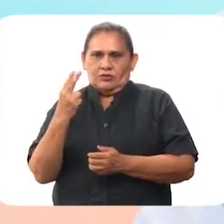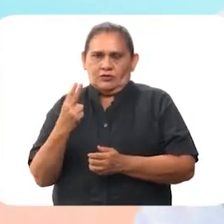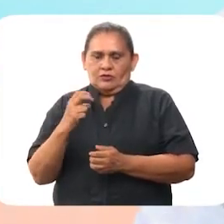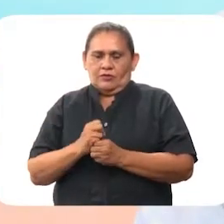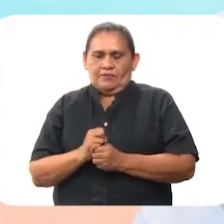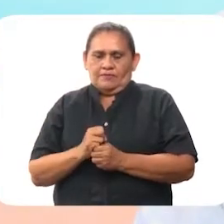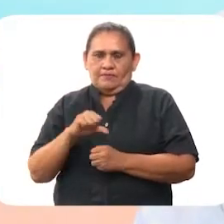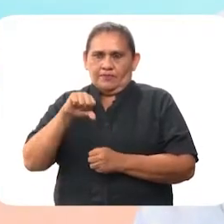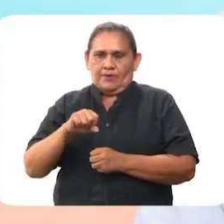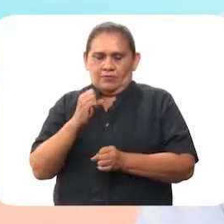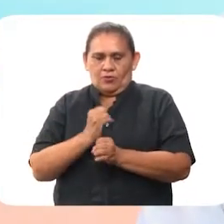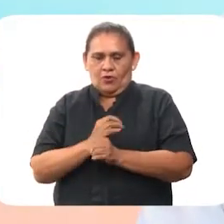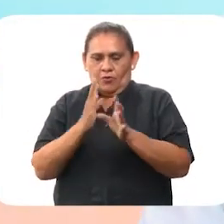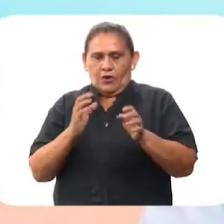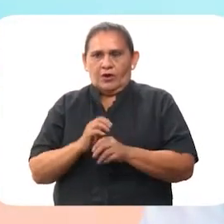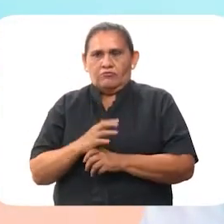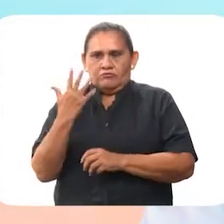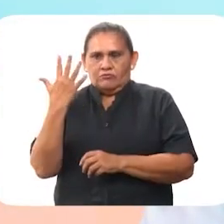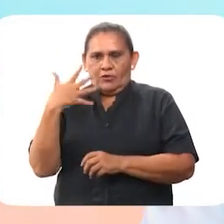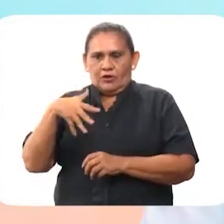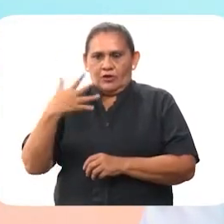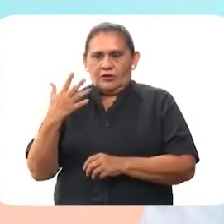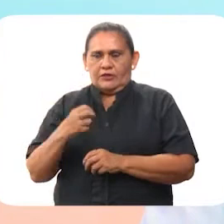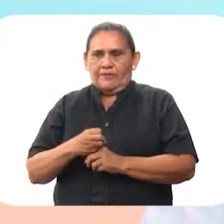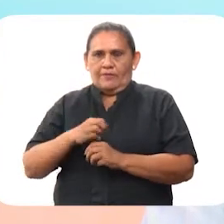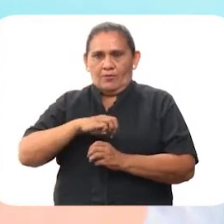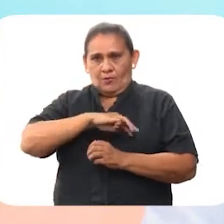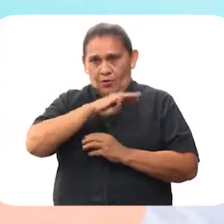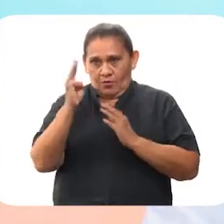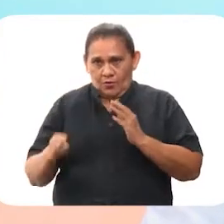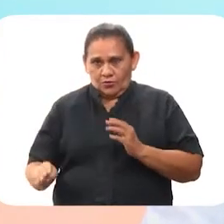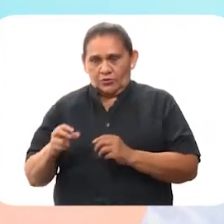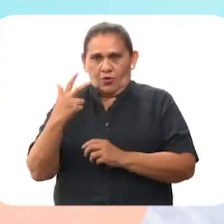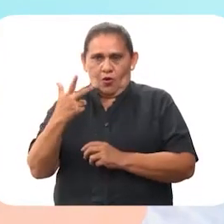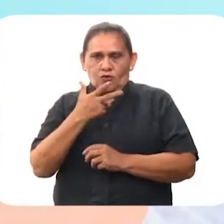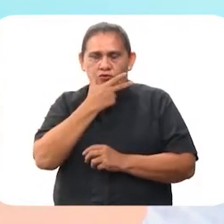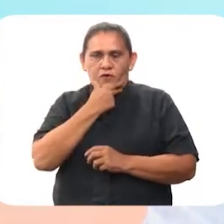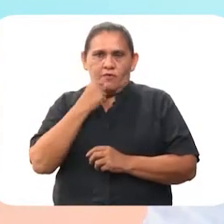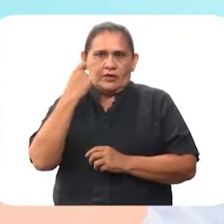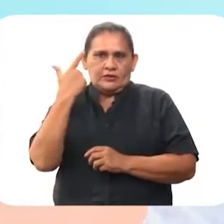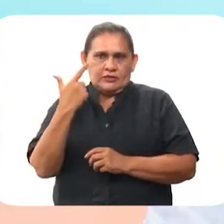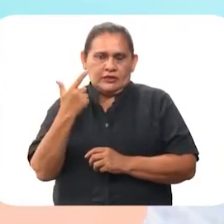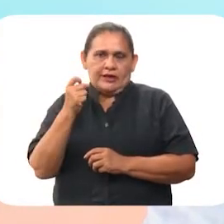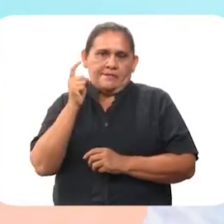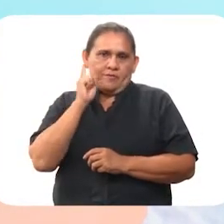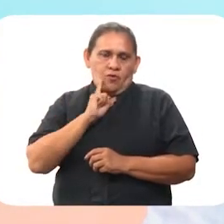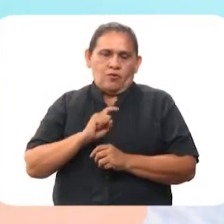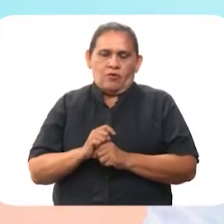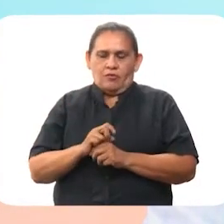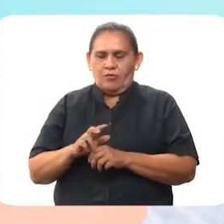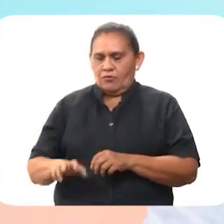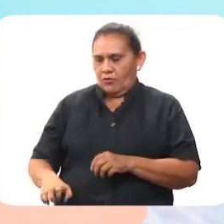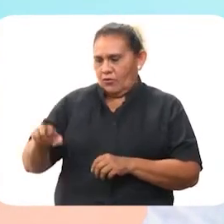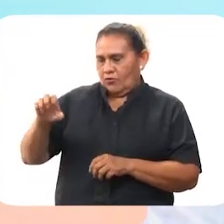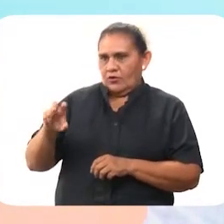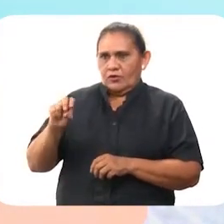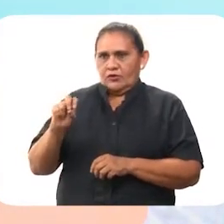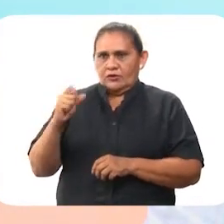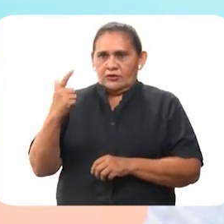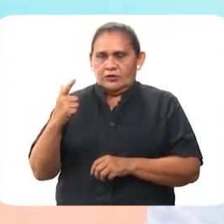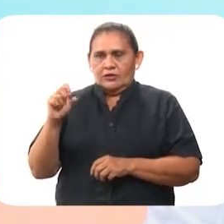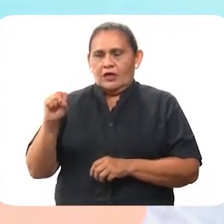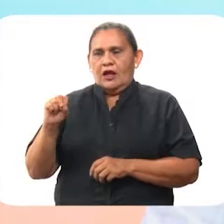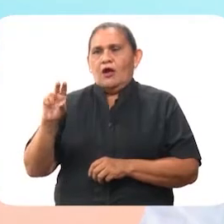Lamentablemente en este parte médico informamos de 15 fallecimientos. Son 8 hombres y 7 mujeres, de un rango de edad de 37